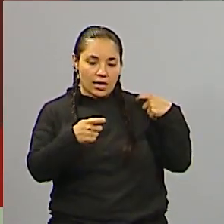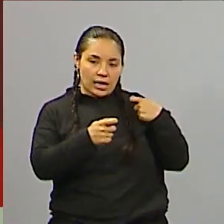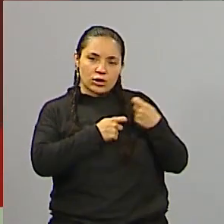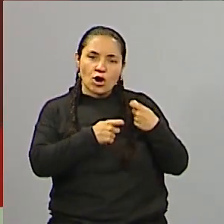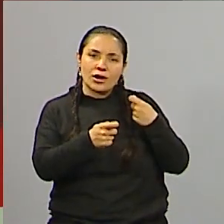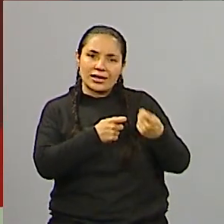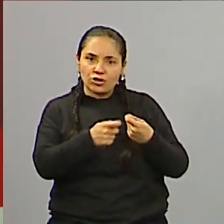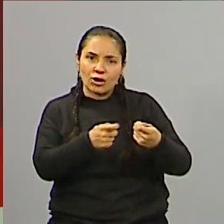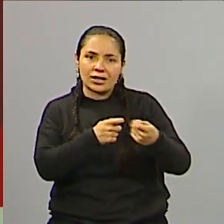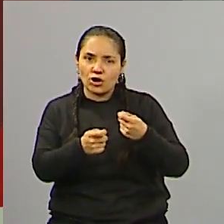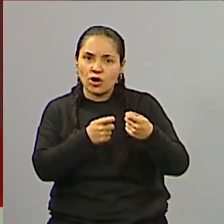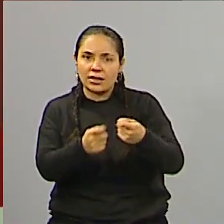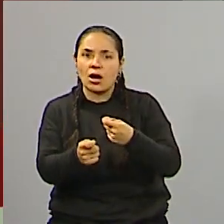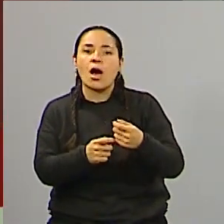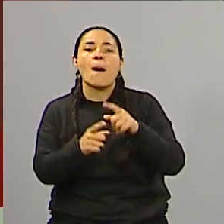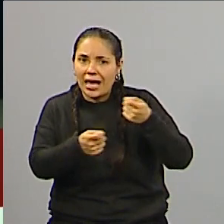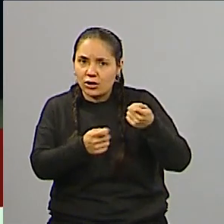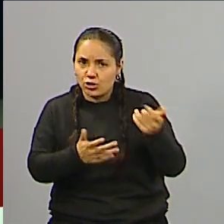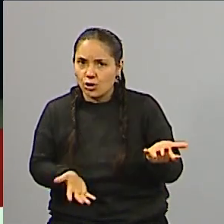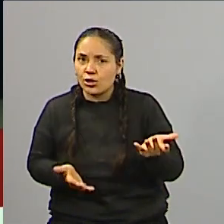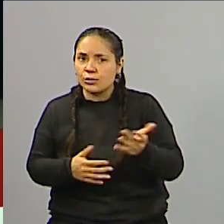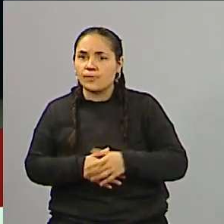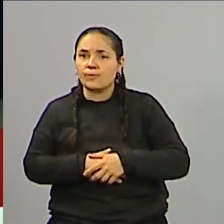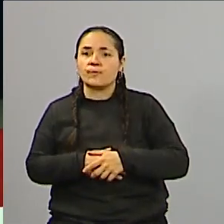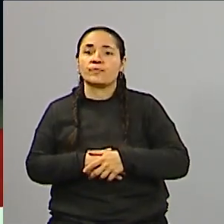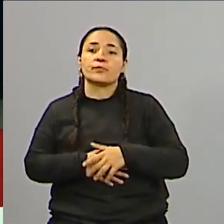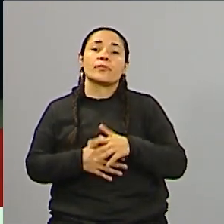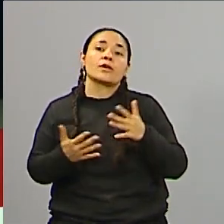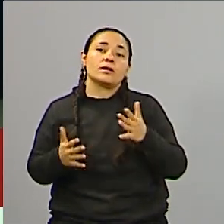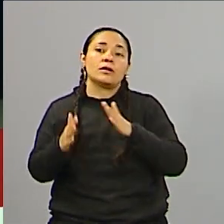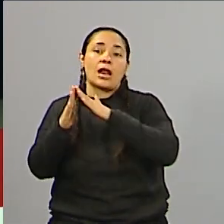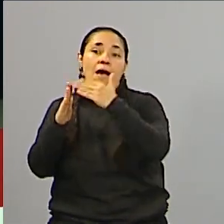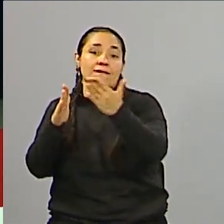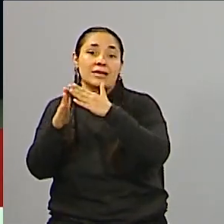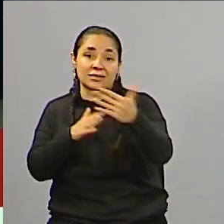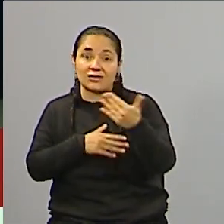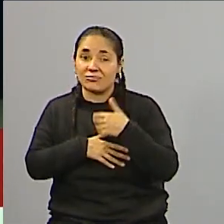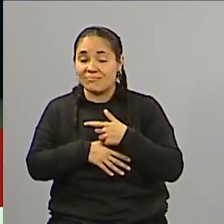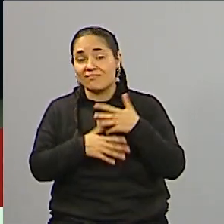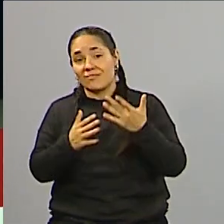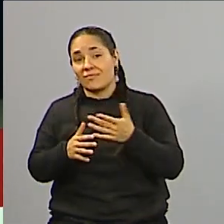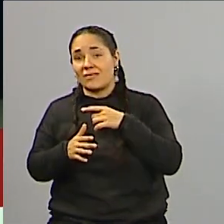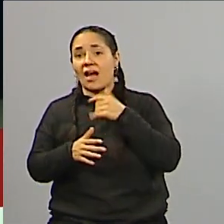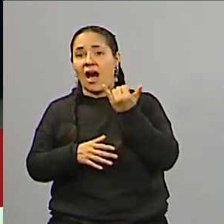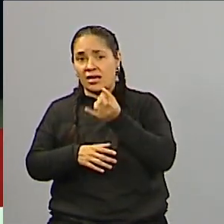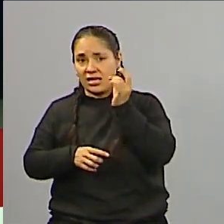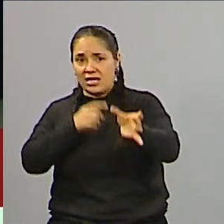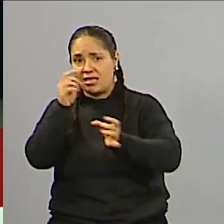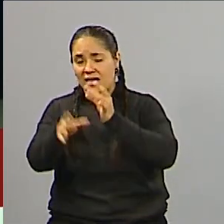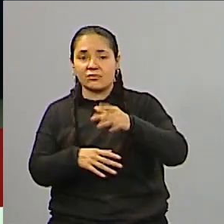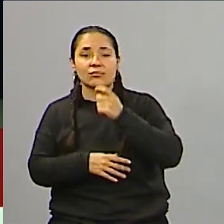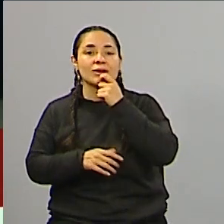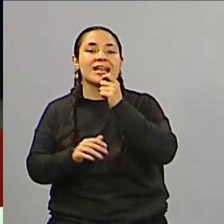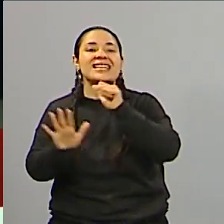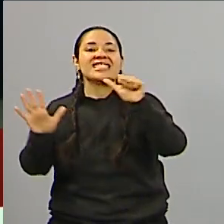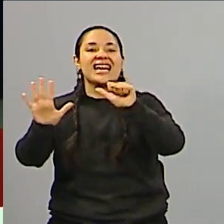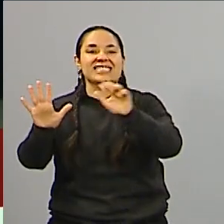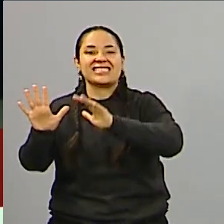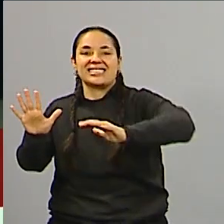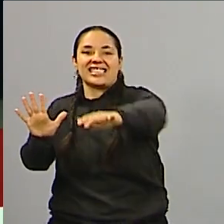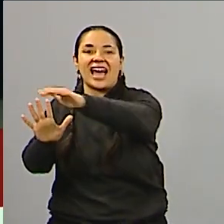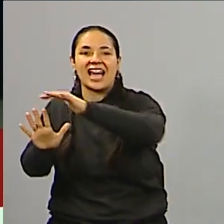nada más. Está la comisión que va a ver si eso es factible. Siendo que faltan estacionamientos, vamos a nombrar y pagar más